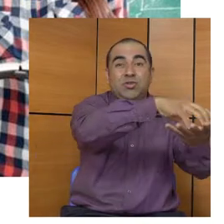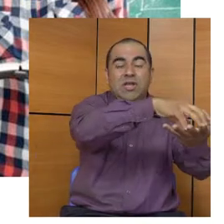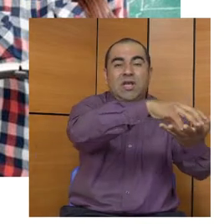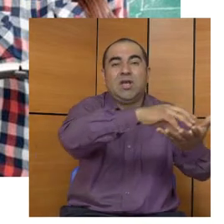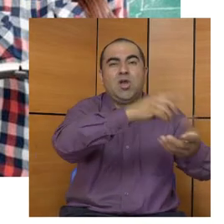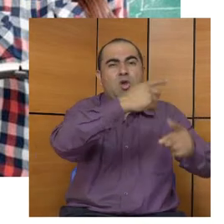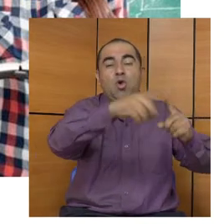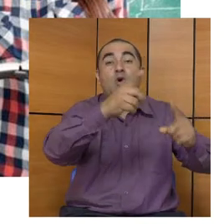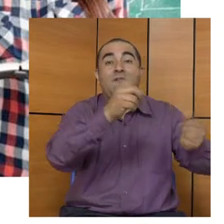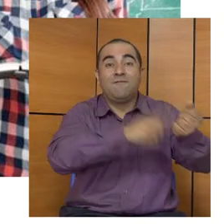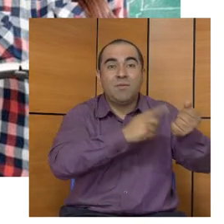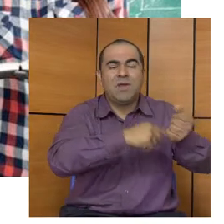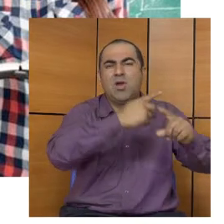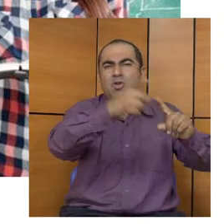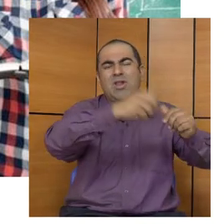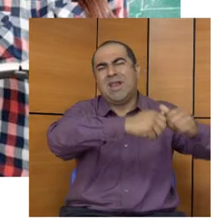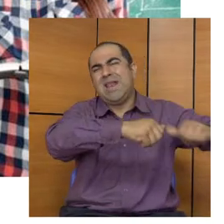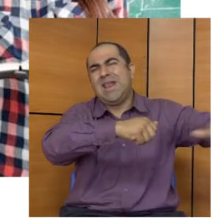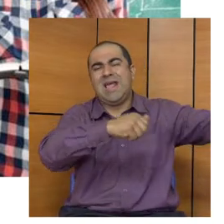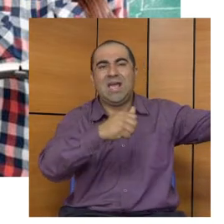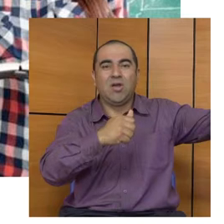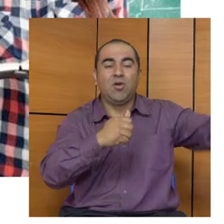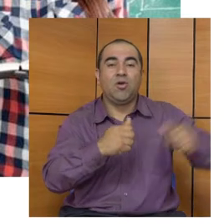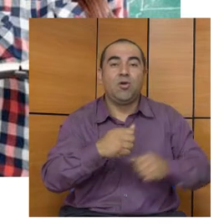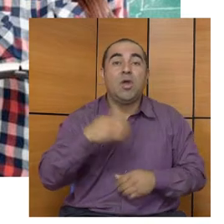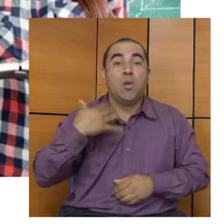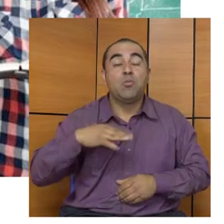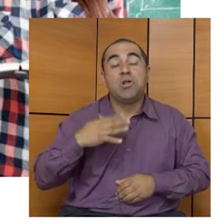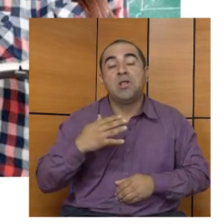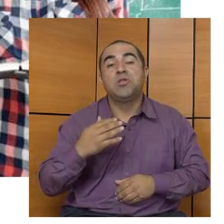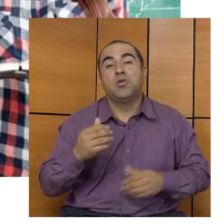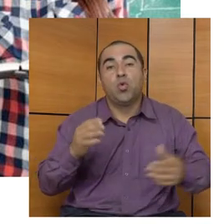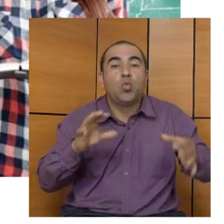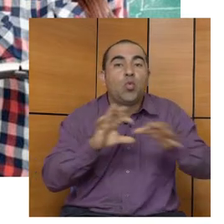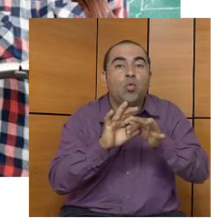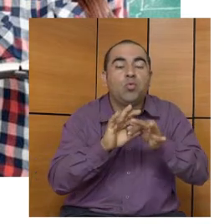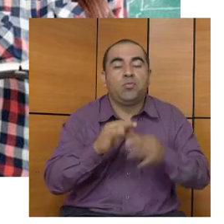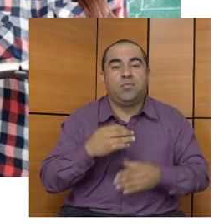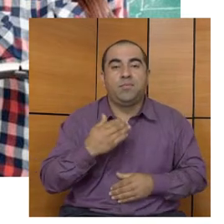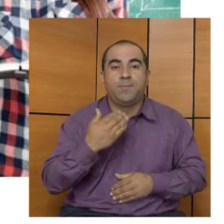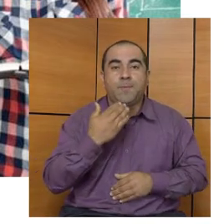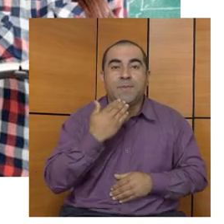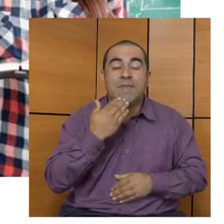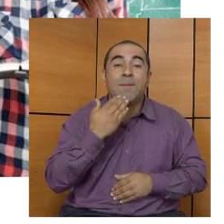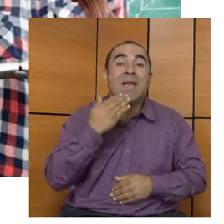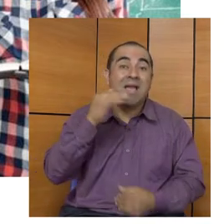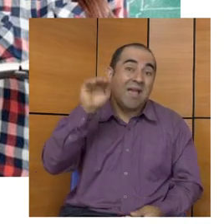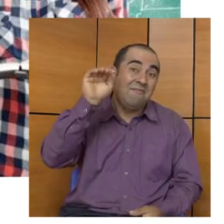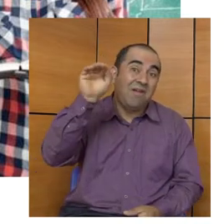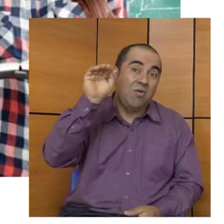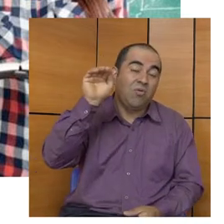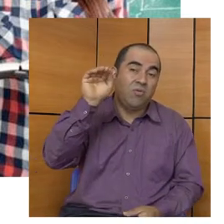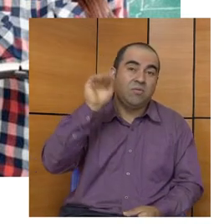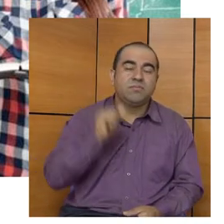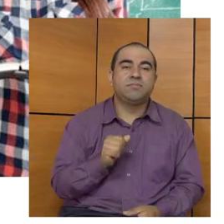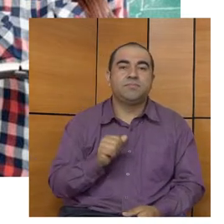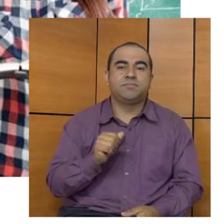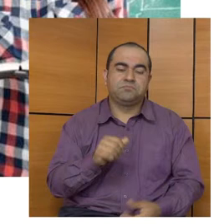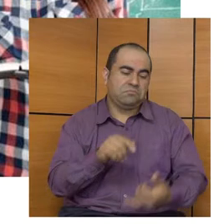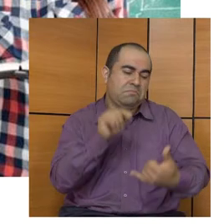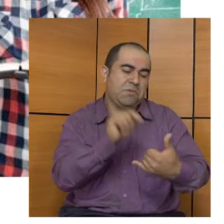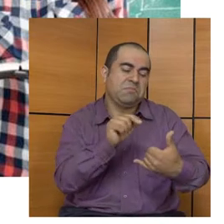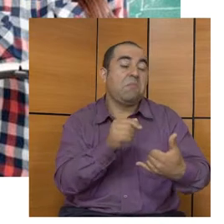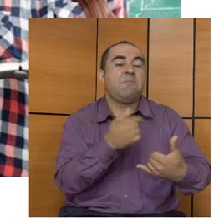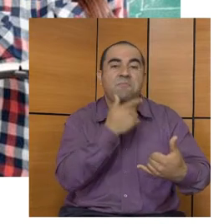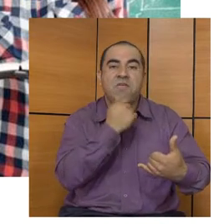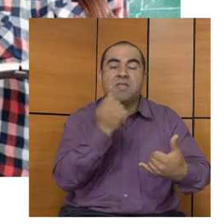que vivían en otros sitios, pues les resultaba importante, ¿no? Y por otra parte, el tema de la banca electrónica. Esto también nos sorprendió mucho, pero pensándolo